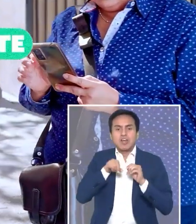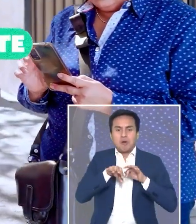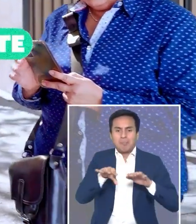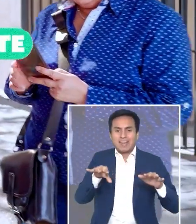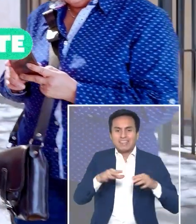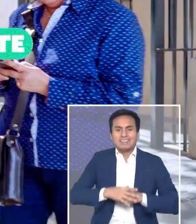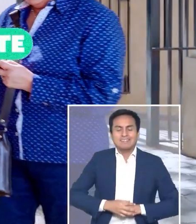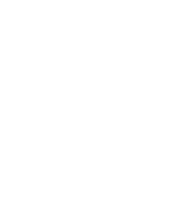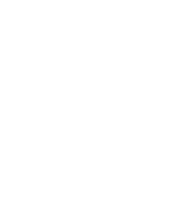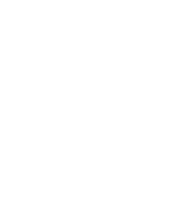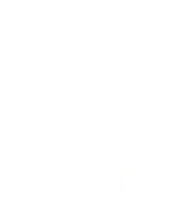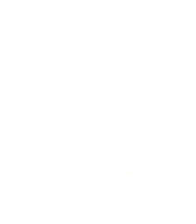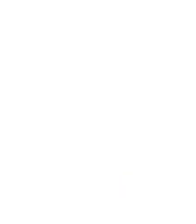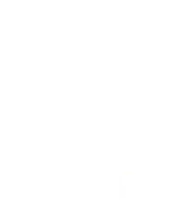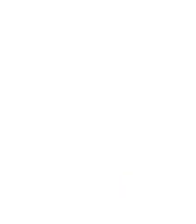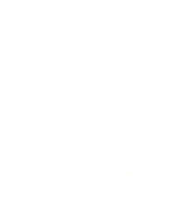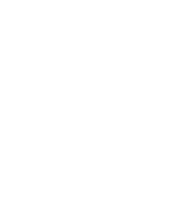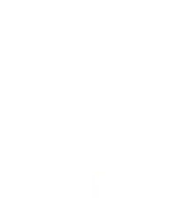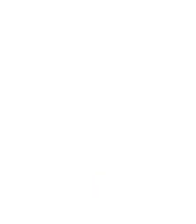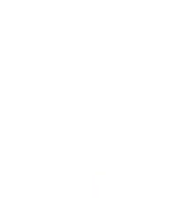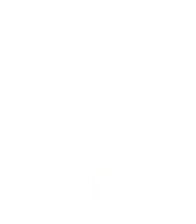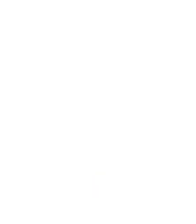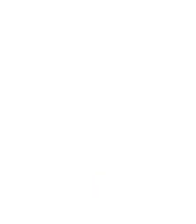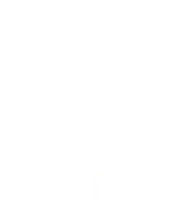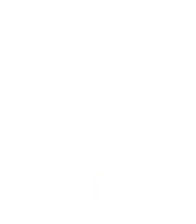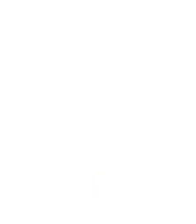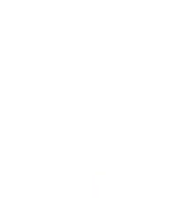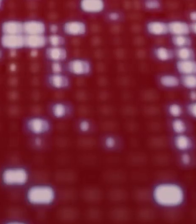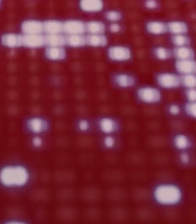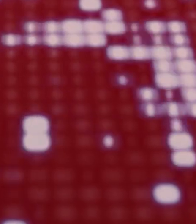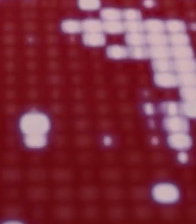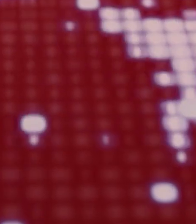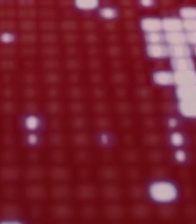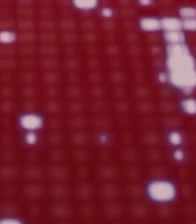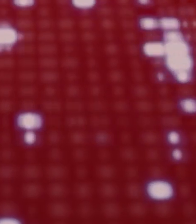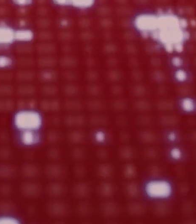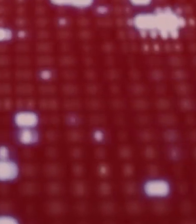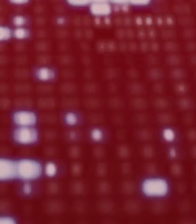y luego comparte gobierno de Chile Chile avanza